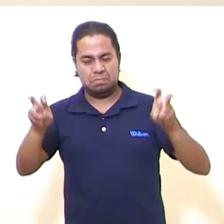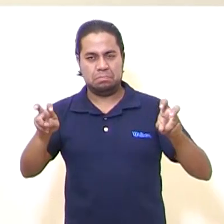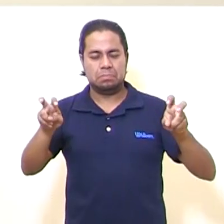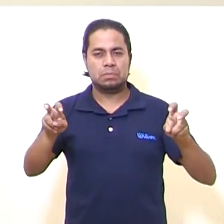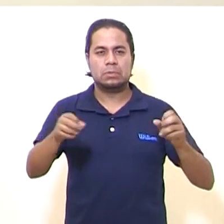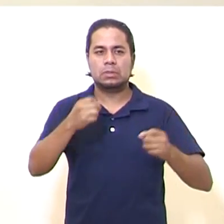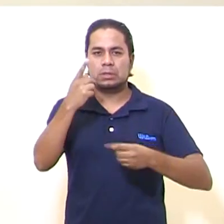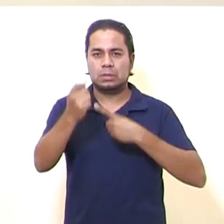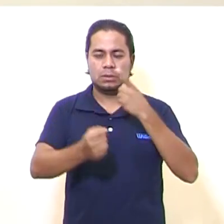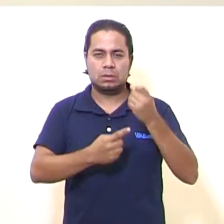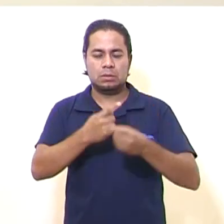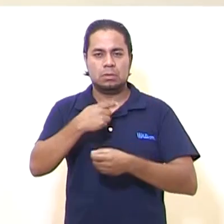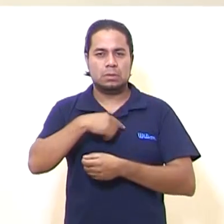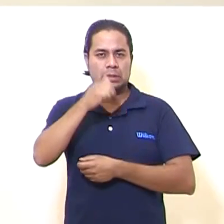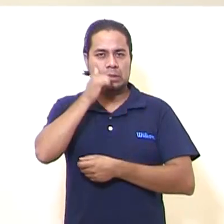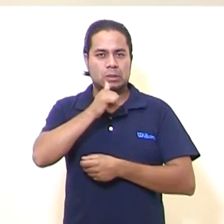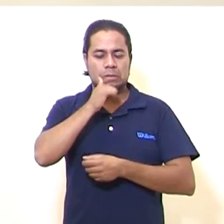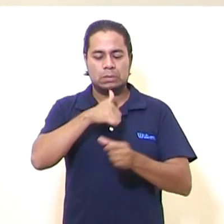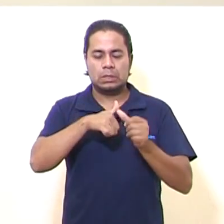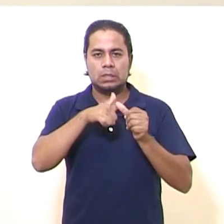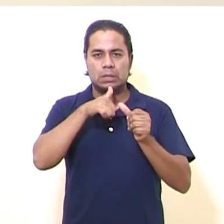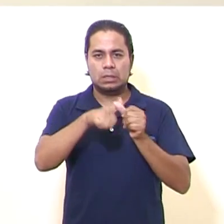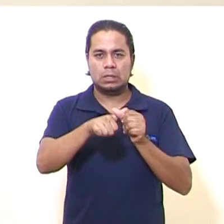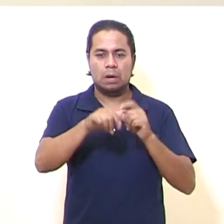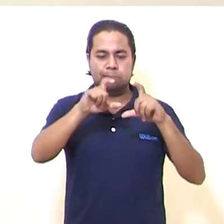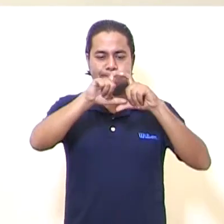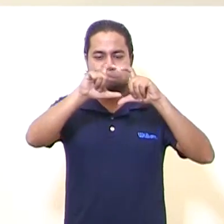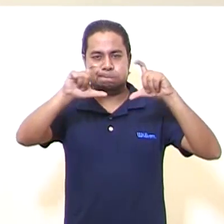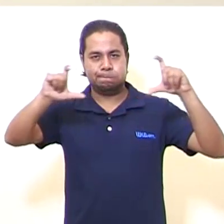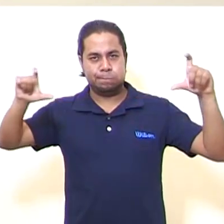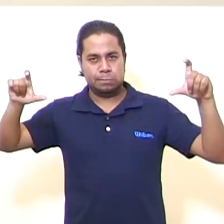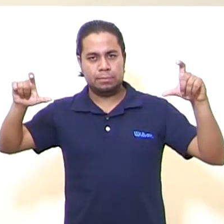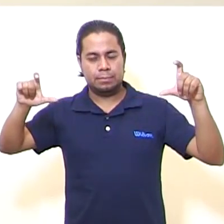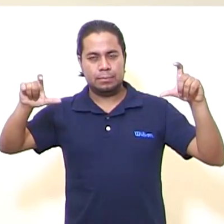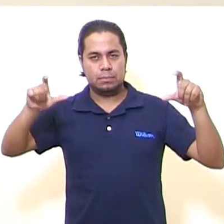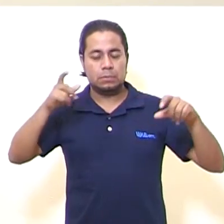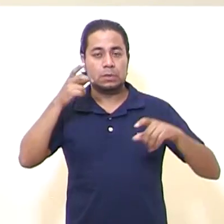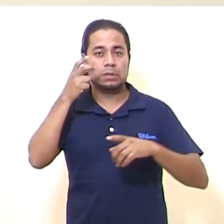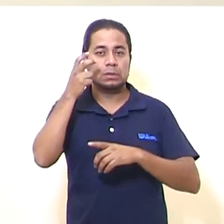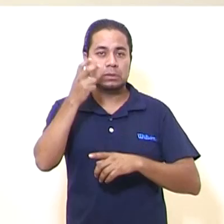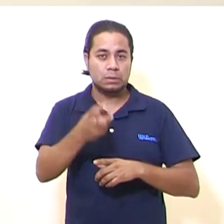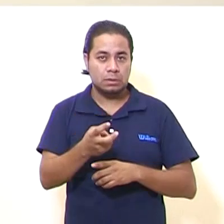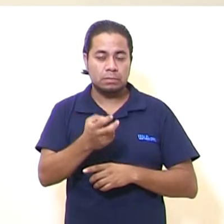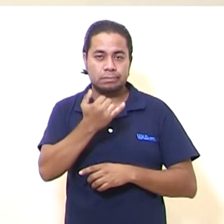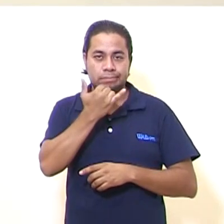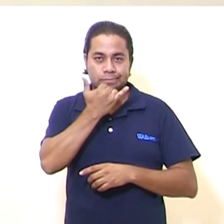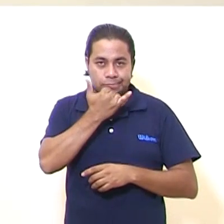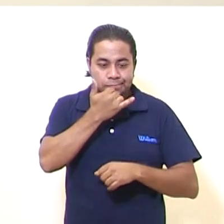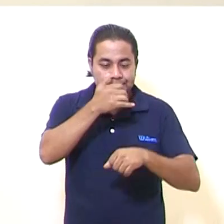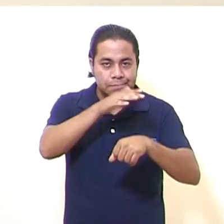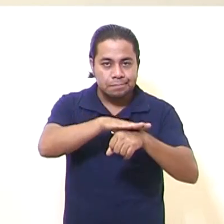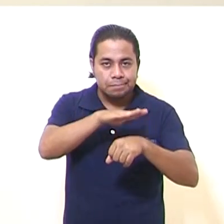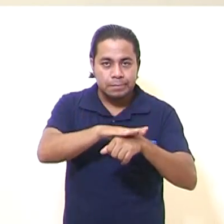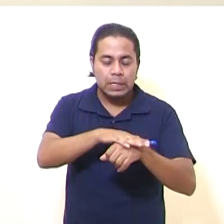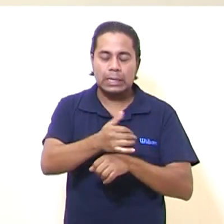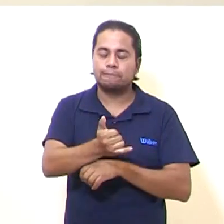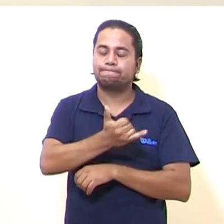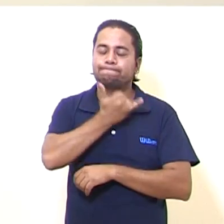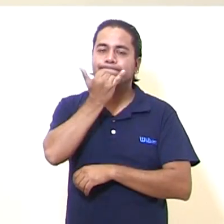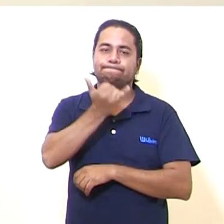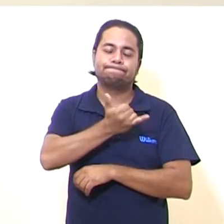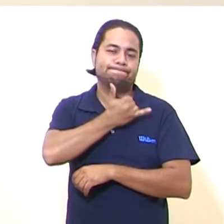regularmente nosotros los ponemos en letras mayúsculas, ¿no? Y eso, déjame decirte que es un